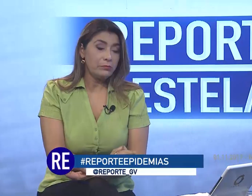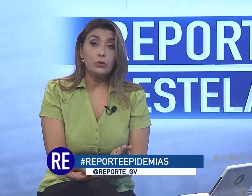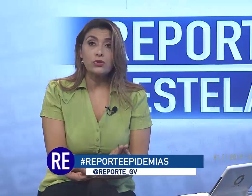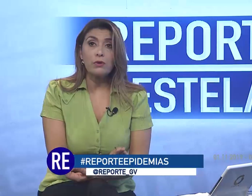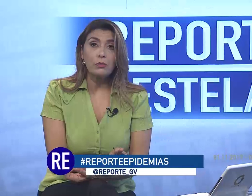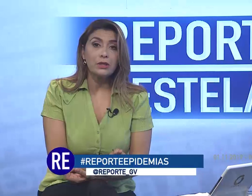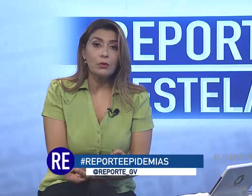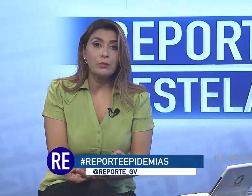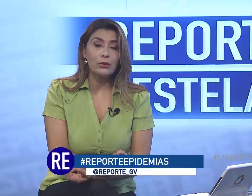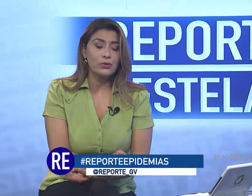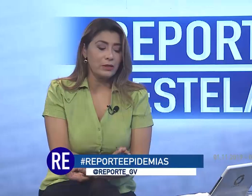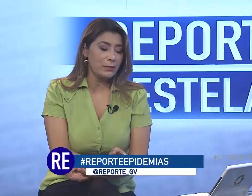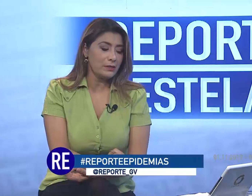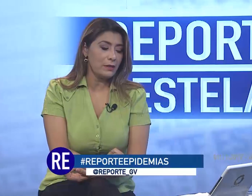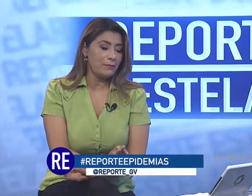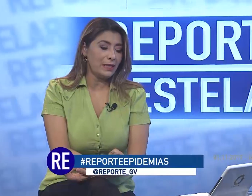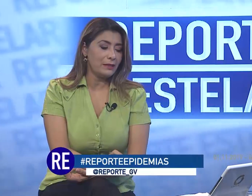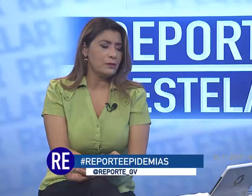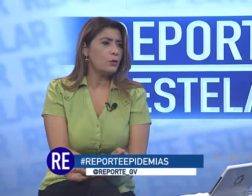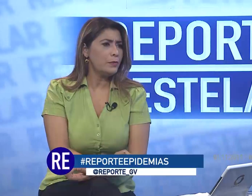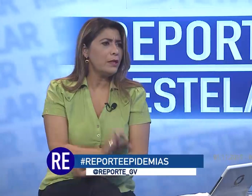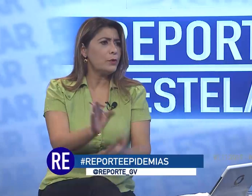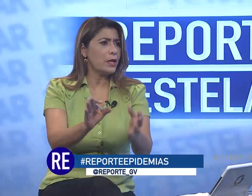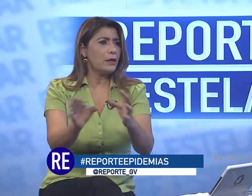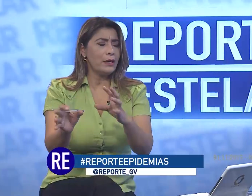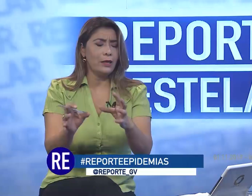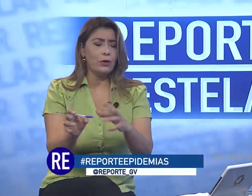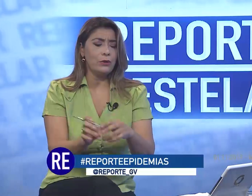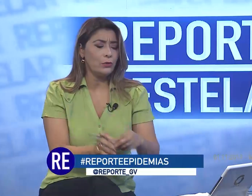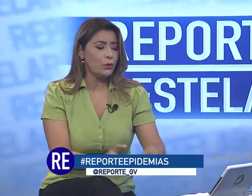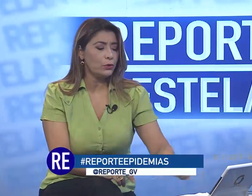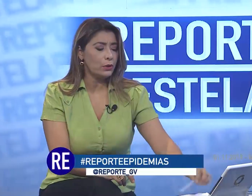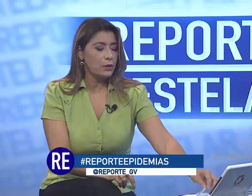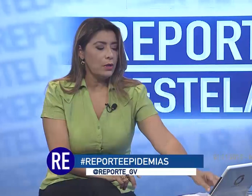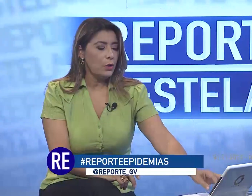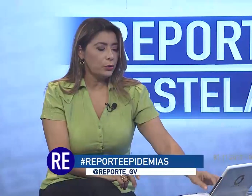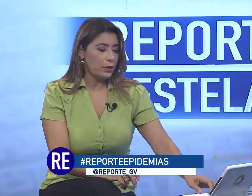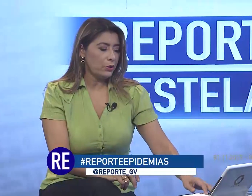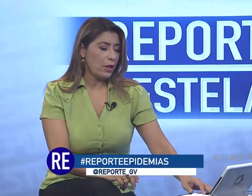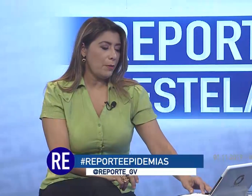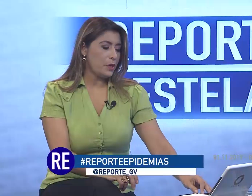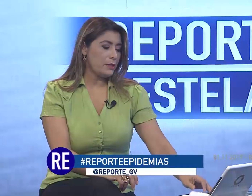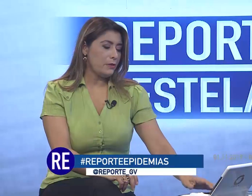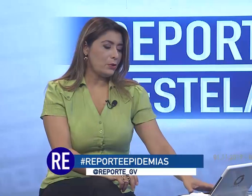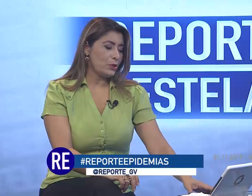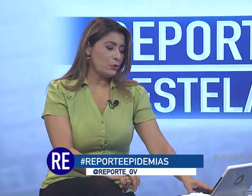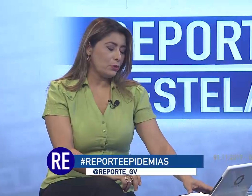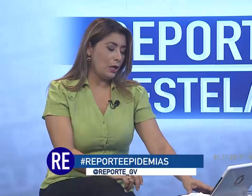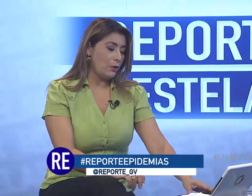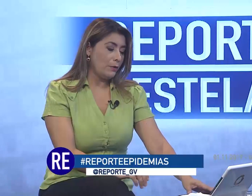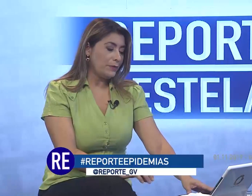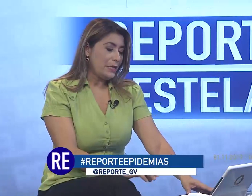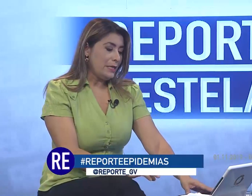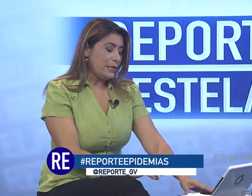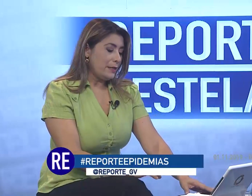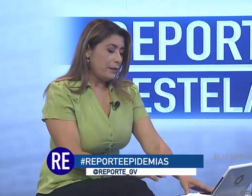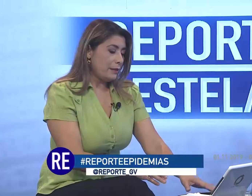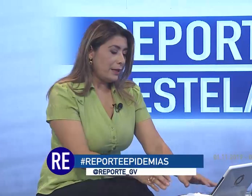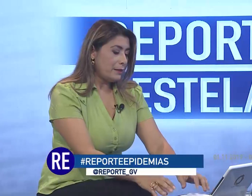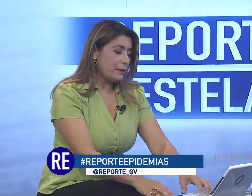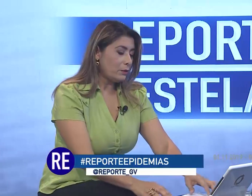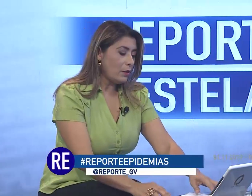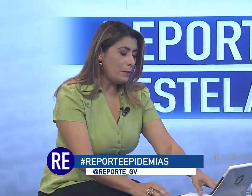pues no sabemos hasta el momento si esta meta ha sido cumplida porque creo que he visto otras otras guardadas por allí de vacunación ahora